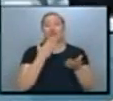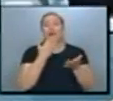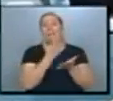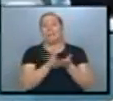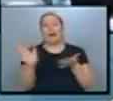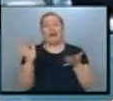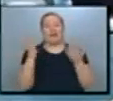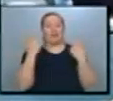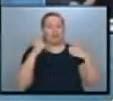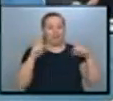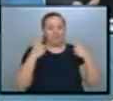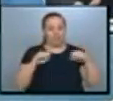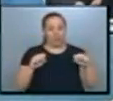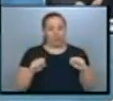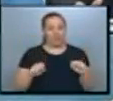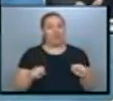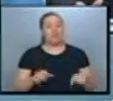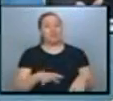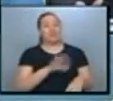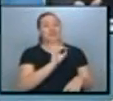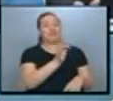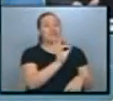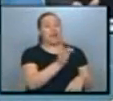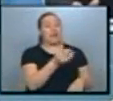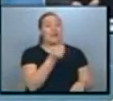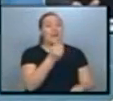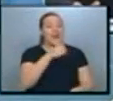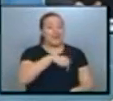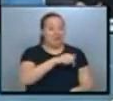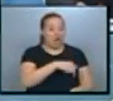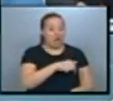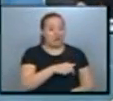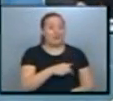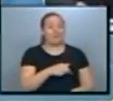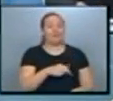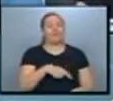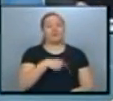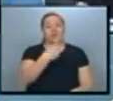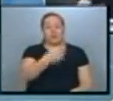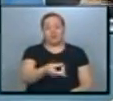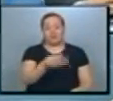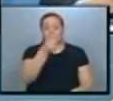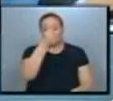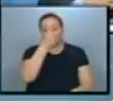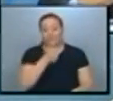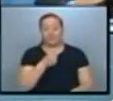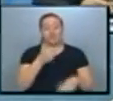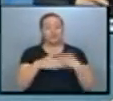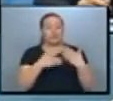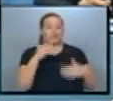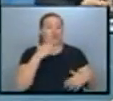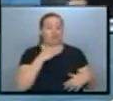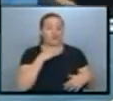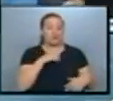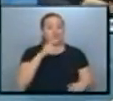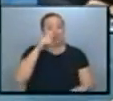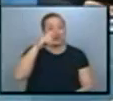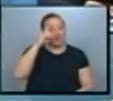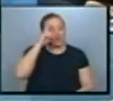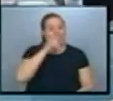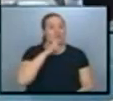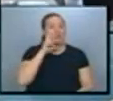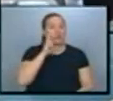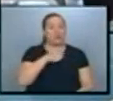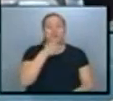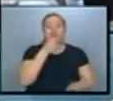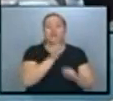para Boca sería bárbaro. No, ¿sabes qué sucede ahora? Es una incorporación. Juega Boca el próximo fin de semana. Centurión tiene un mal partido. ¿Qué dice la tribuna? No,